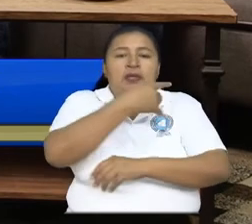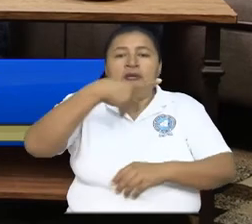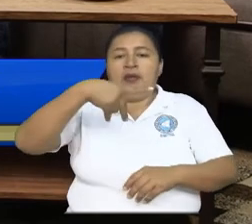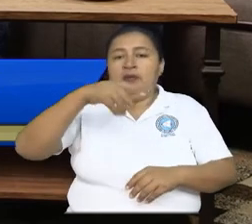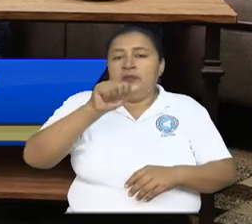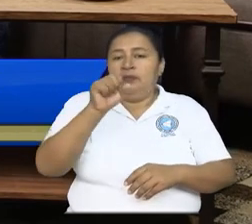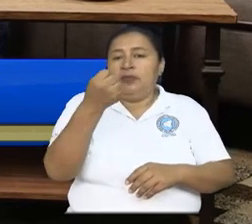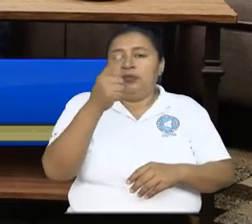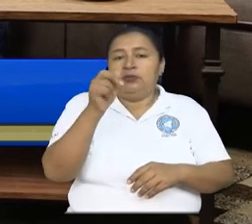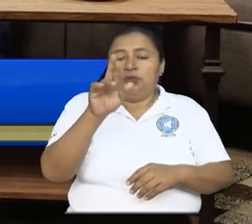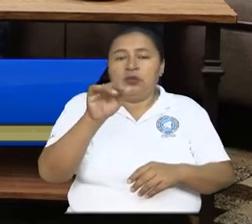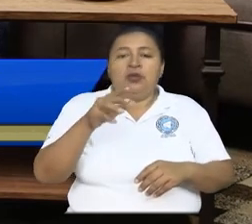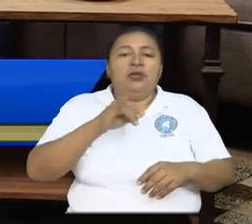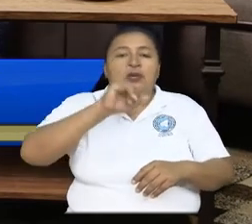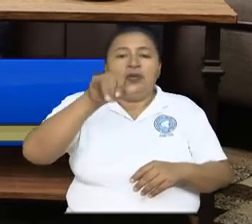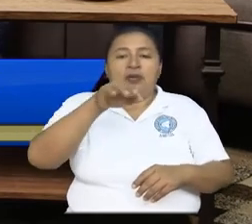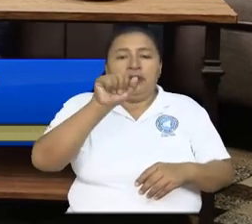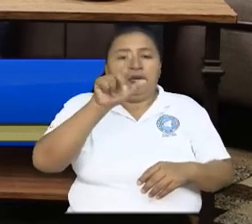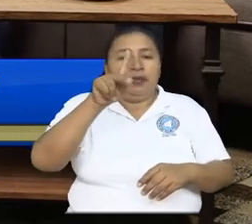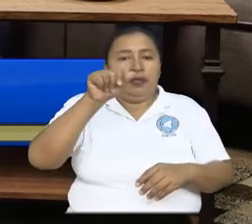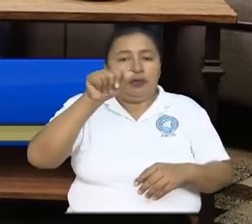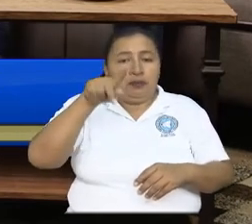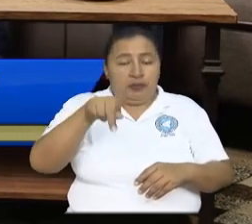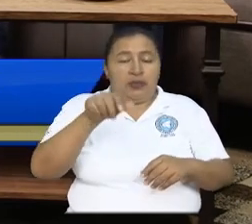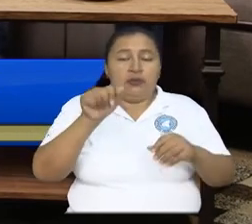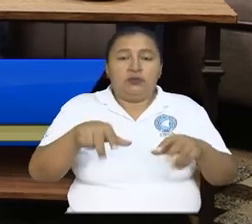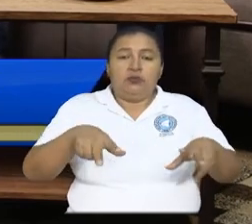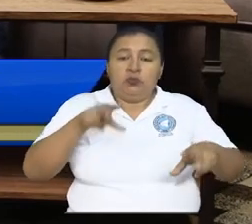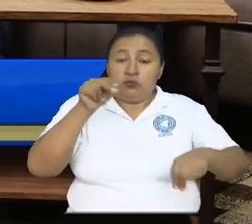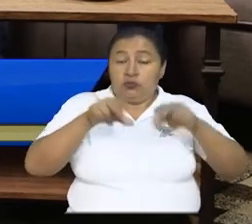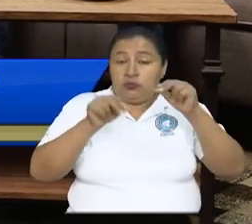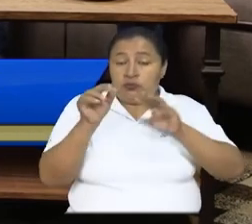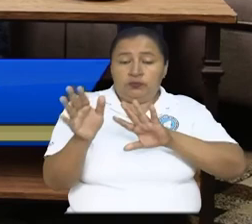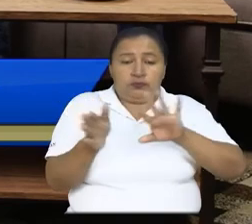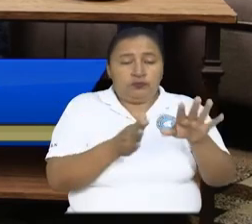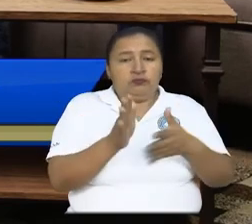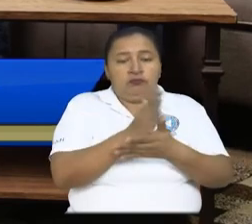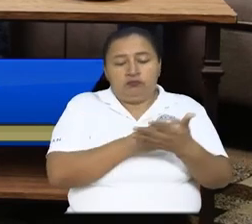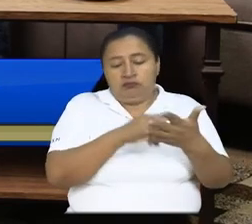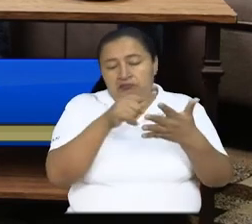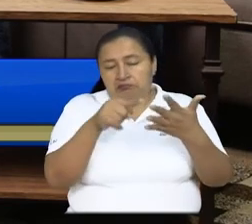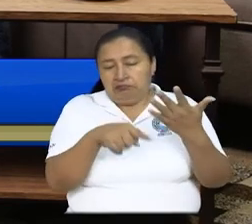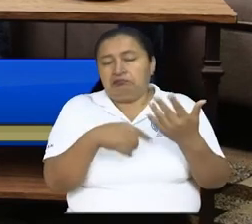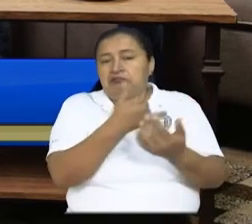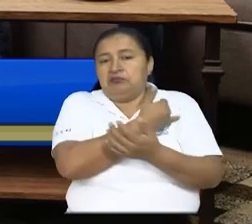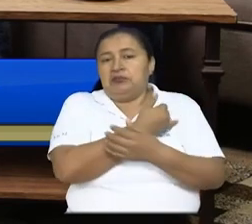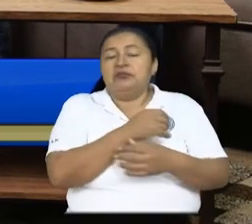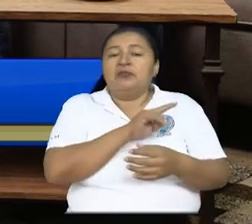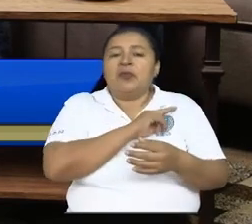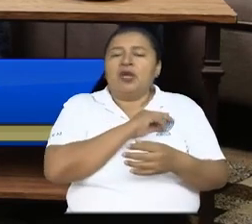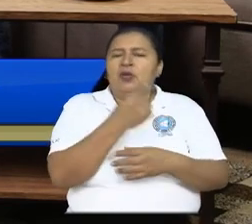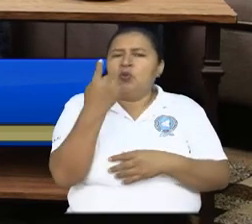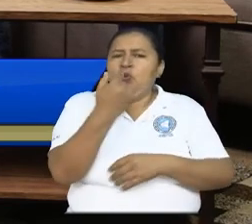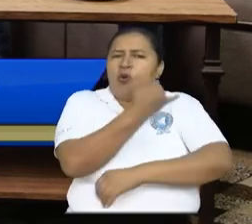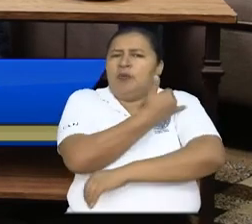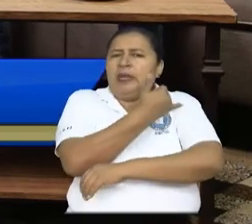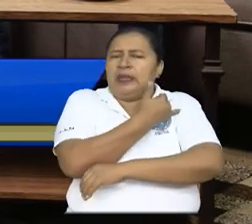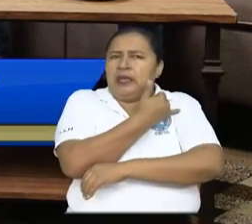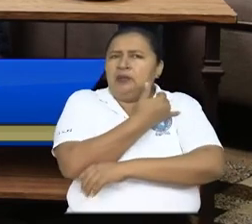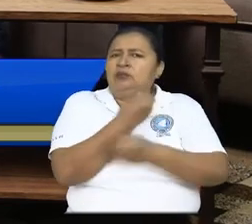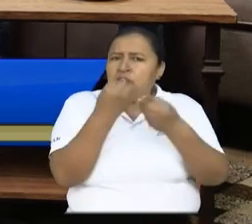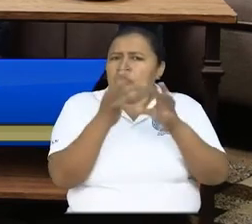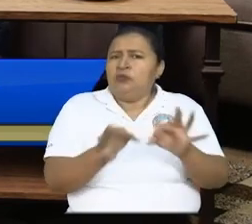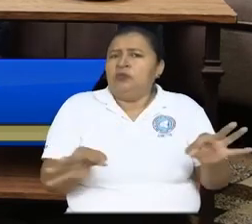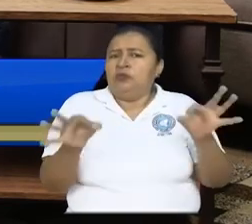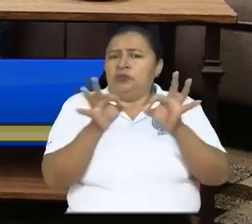nueva segovia son parte de los hospitales debo mencionarte que hay un hospital que es emblemático